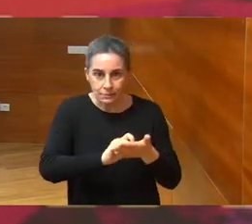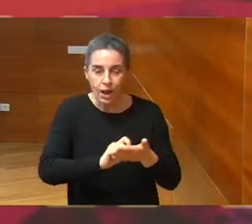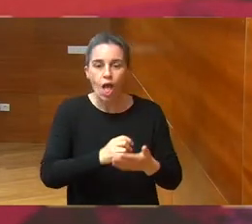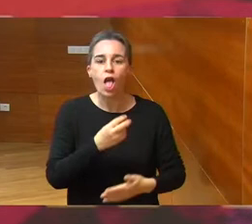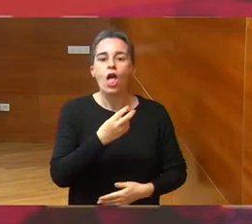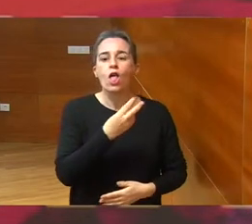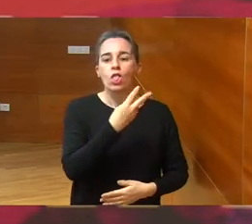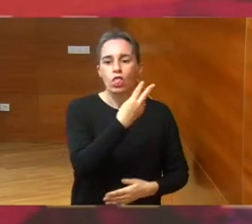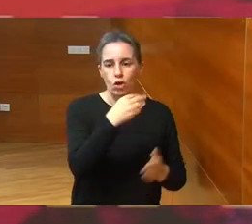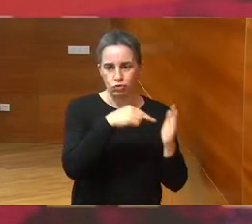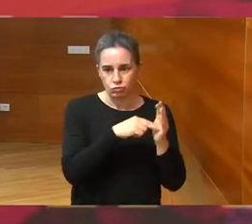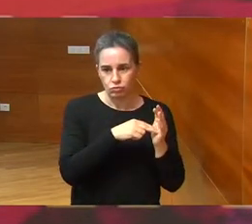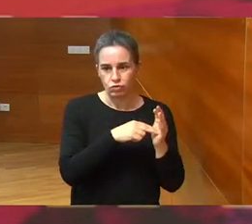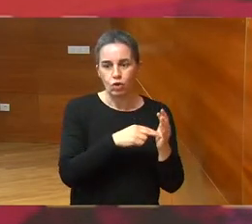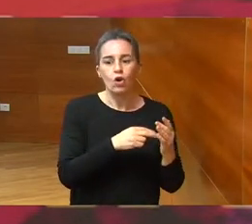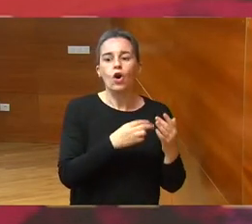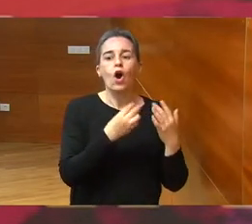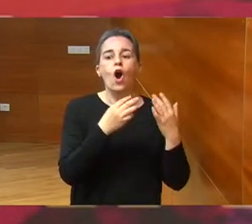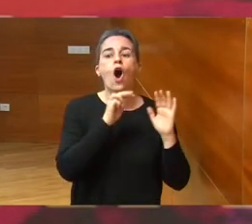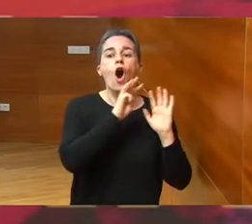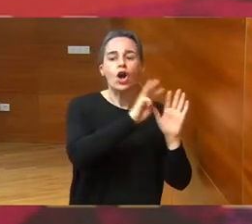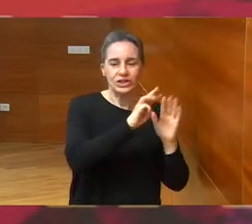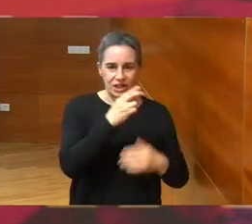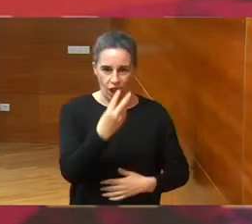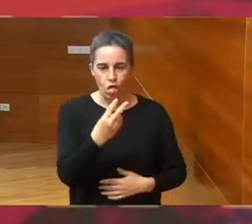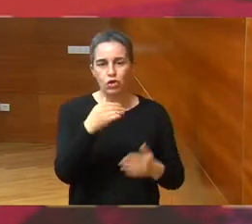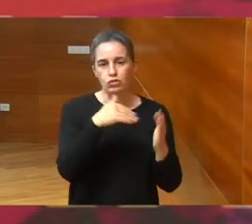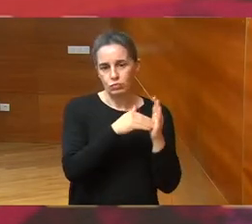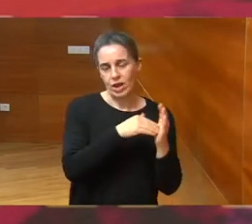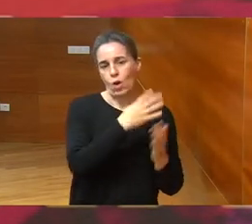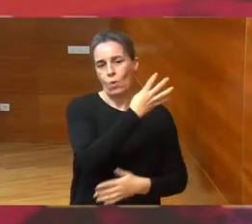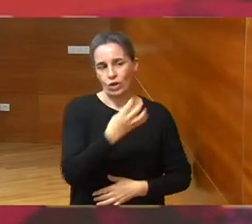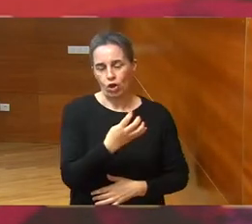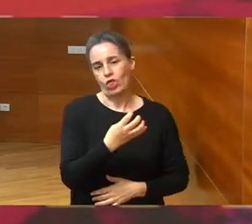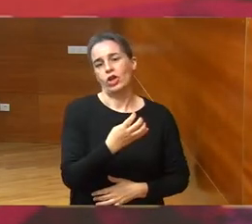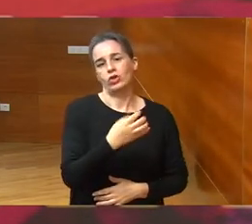es de 46.275 mujeres